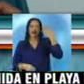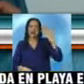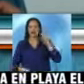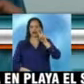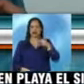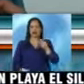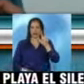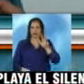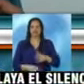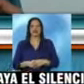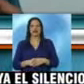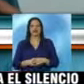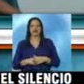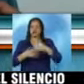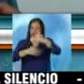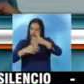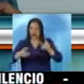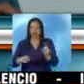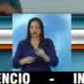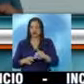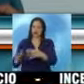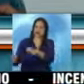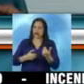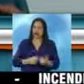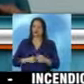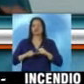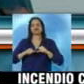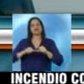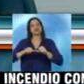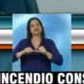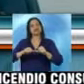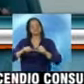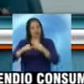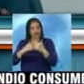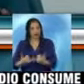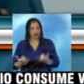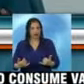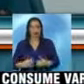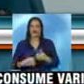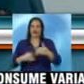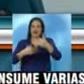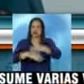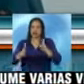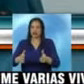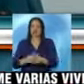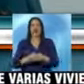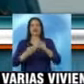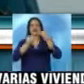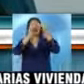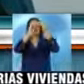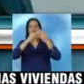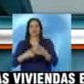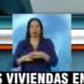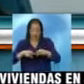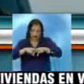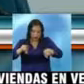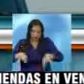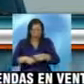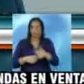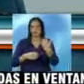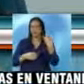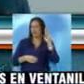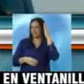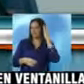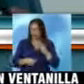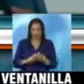no retiraron sus quioscos y se quedaron instalados hasta ahora. Esos quioscos tienen instalaciones de silos, donde la gente se ocupa en